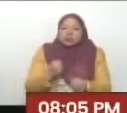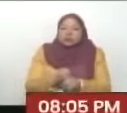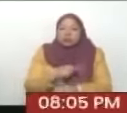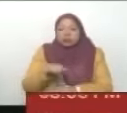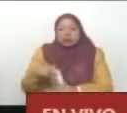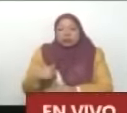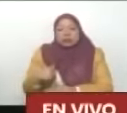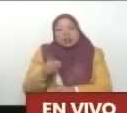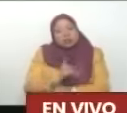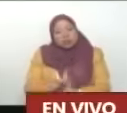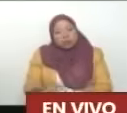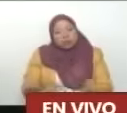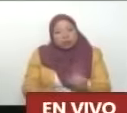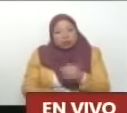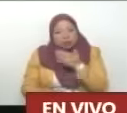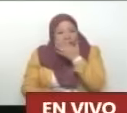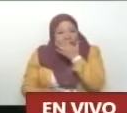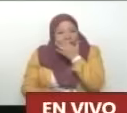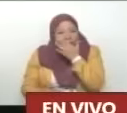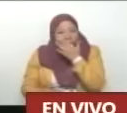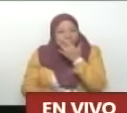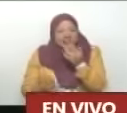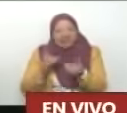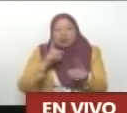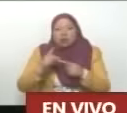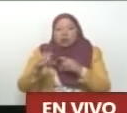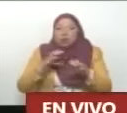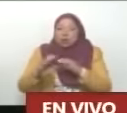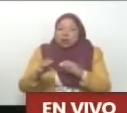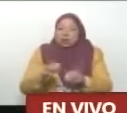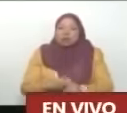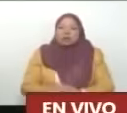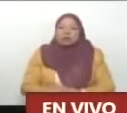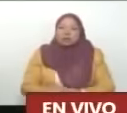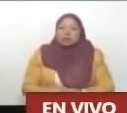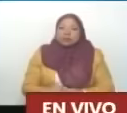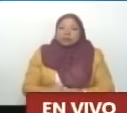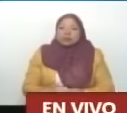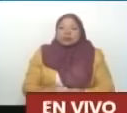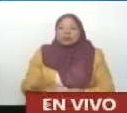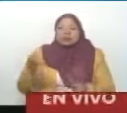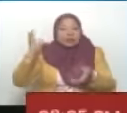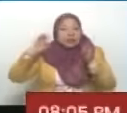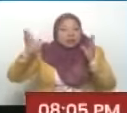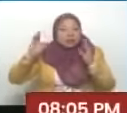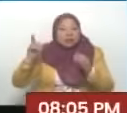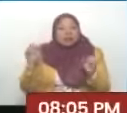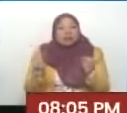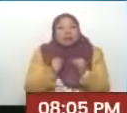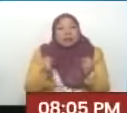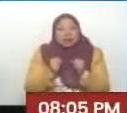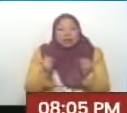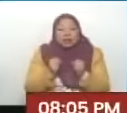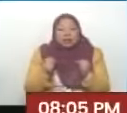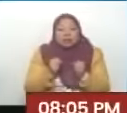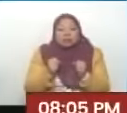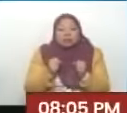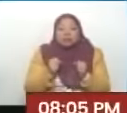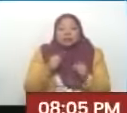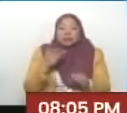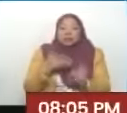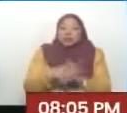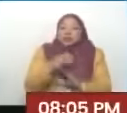sociedad democrática. Parte del comunicado. Milei tiene miedo, Milei tiene miedo, le tiene